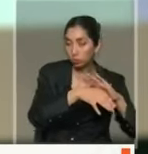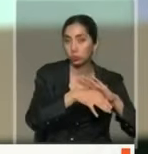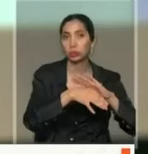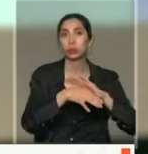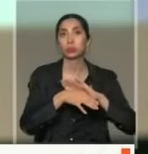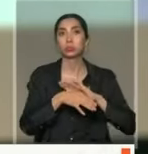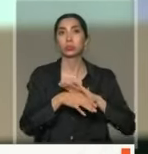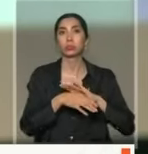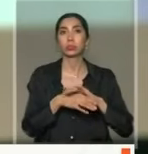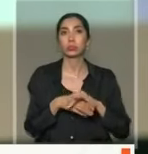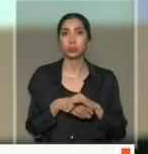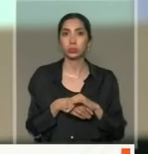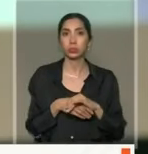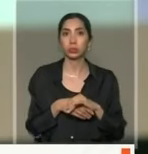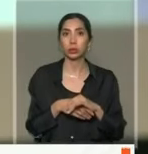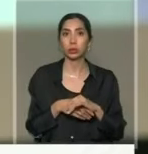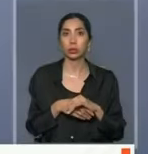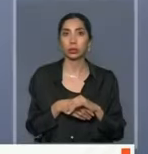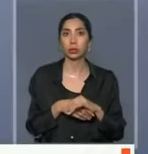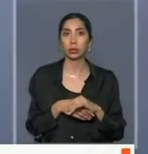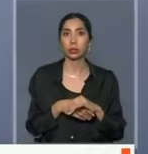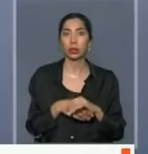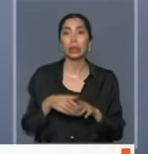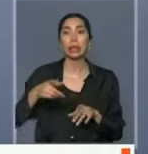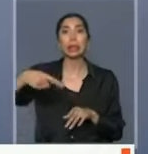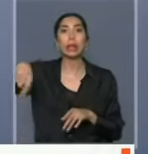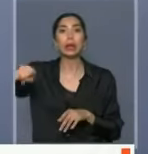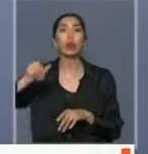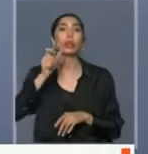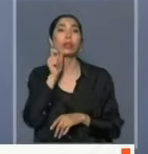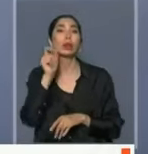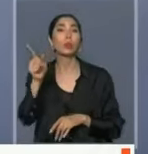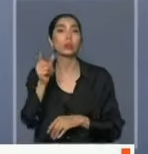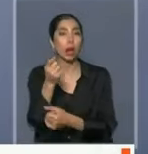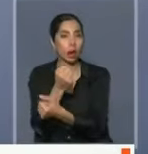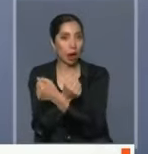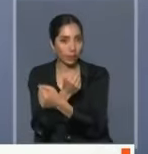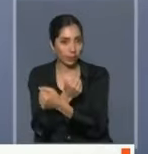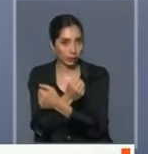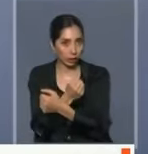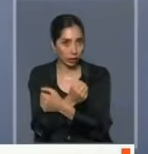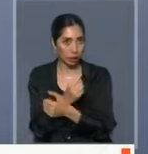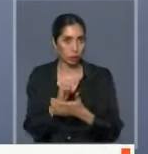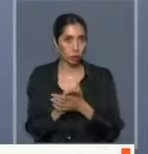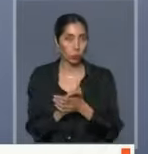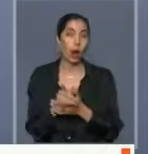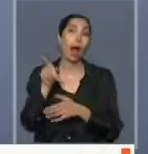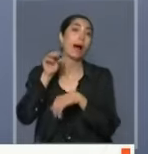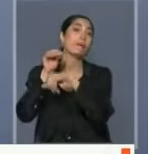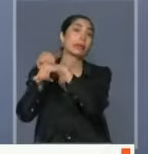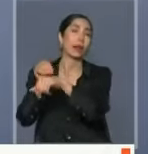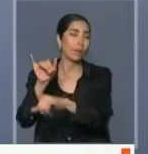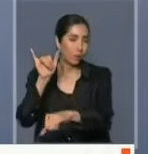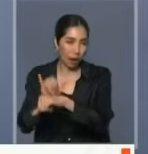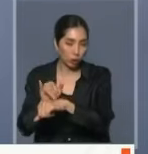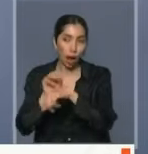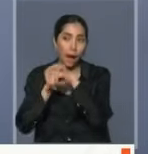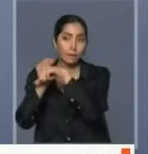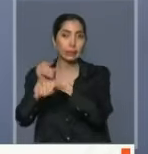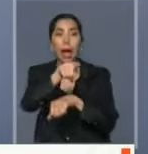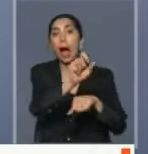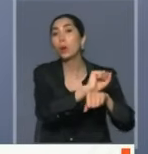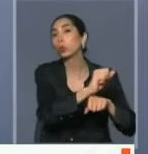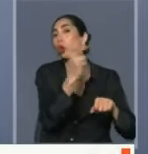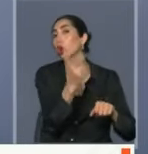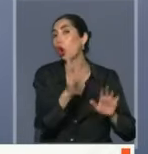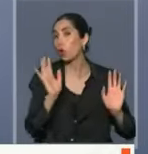paralelo hacían una denuncia en la policía. Generándose este encargo por robo a través de estos denunciantes